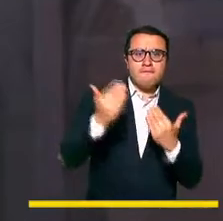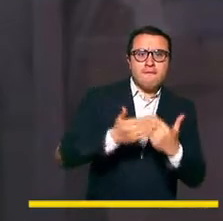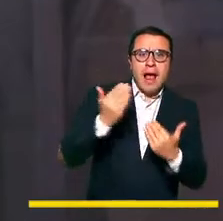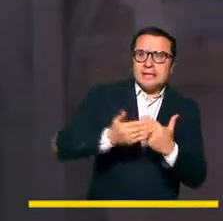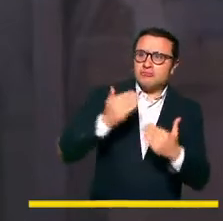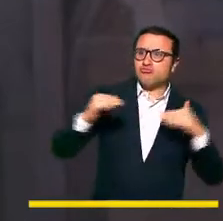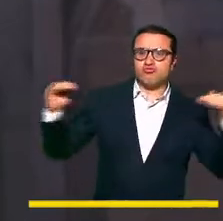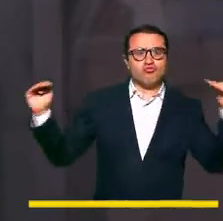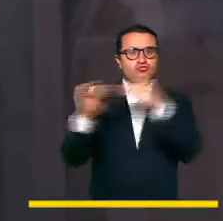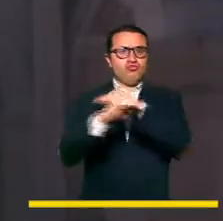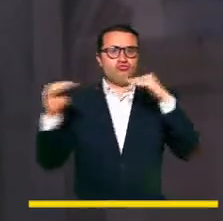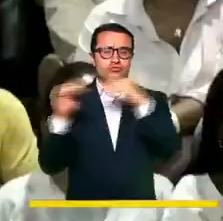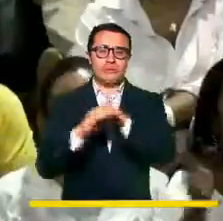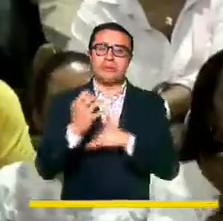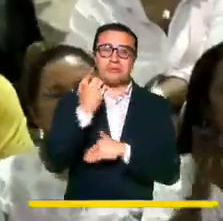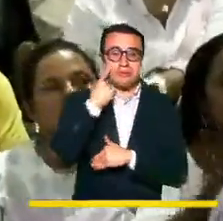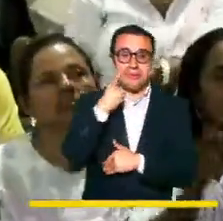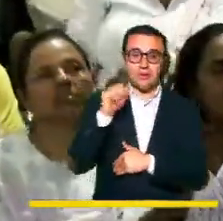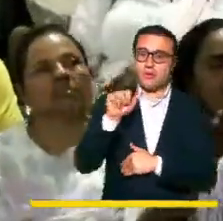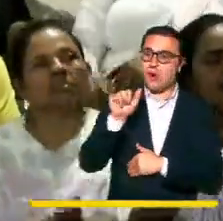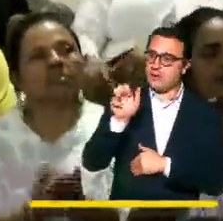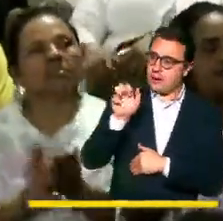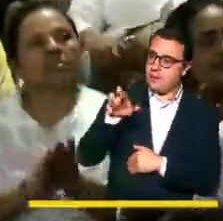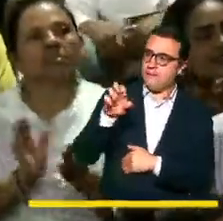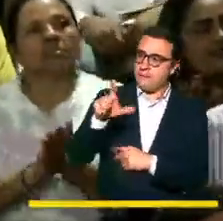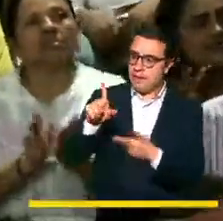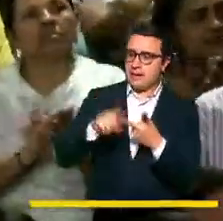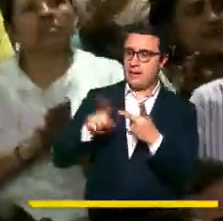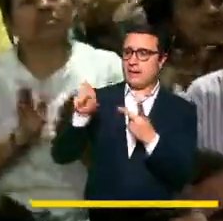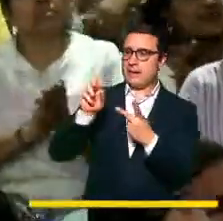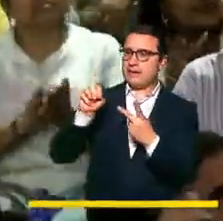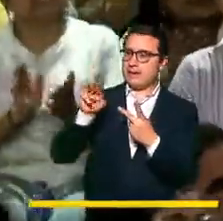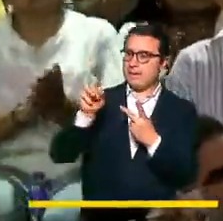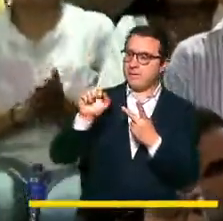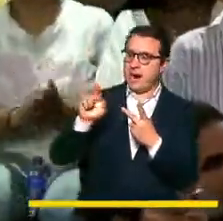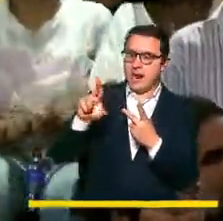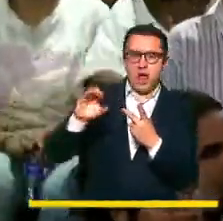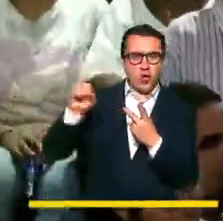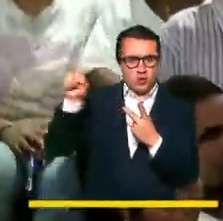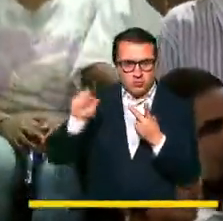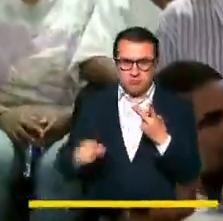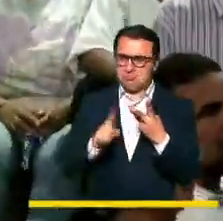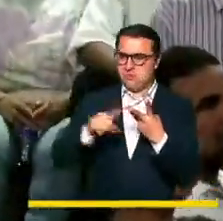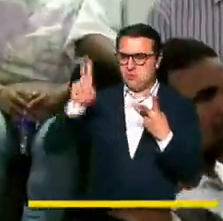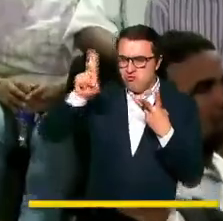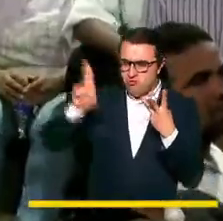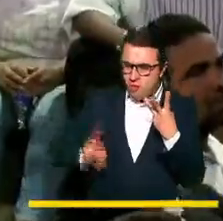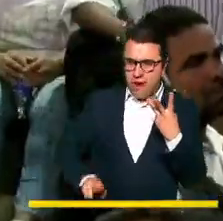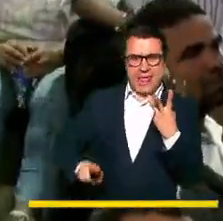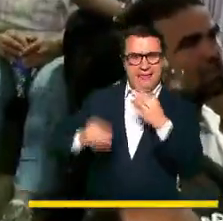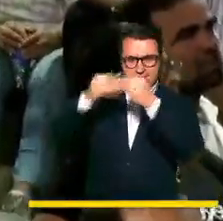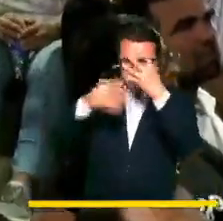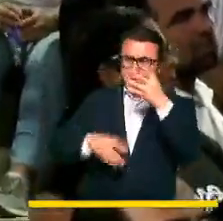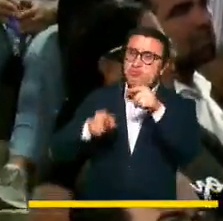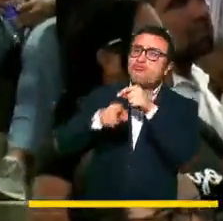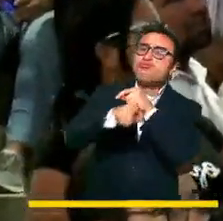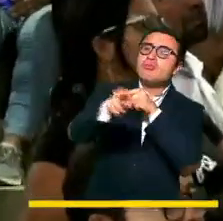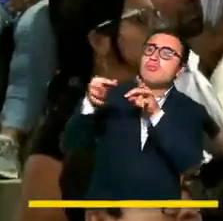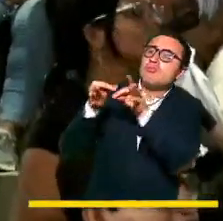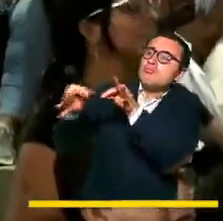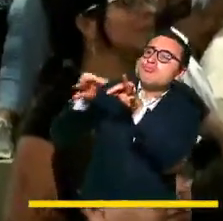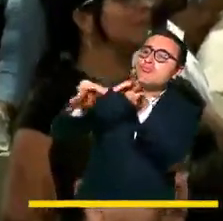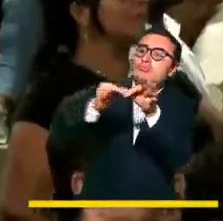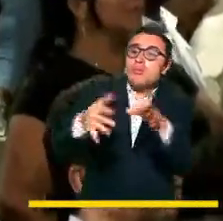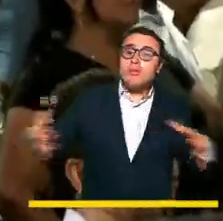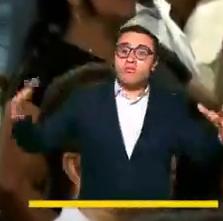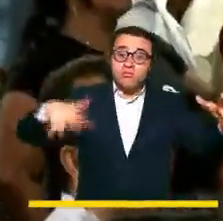Ayapel y San Marcos, Sucre y otros, tengo un poderío de cultivo